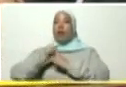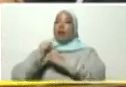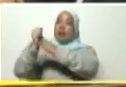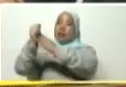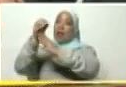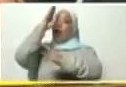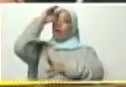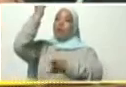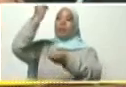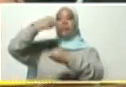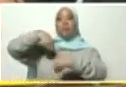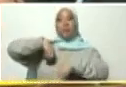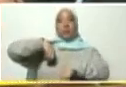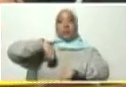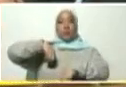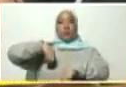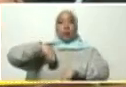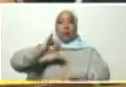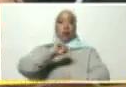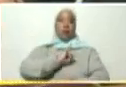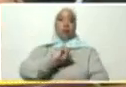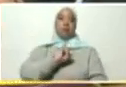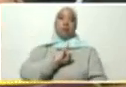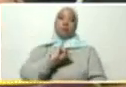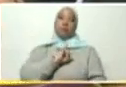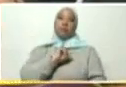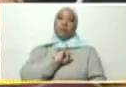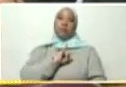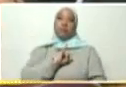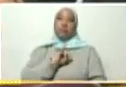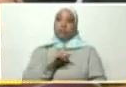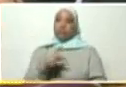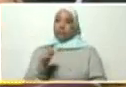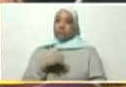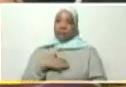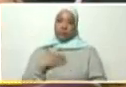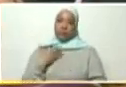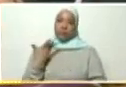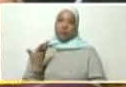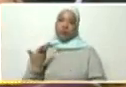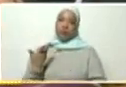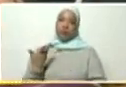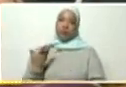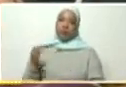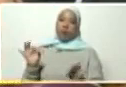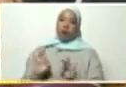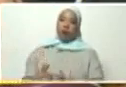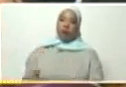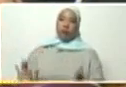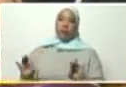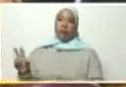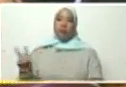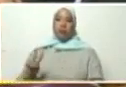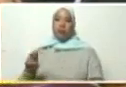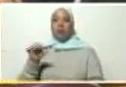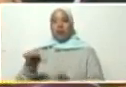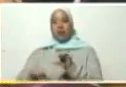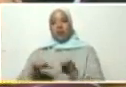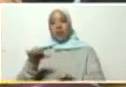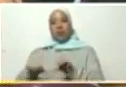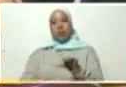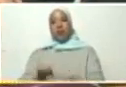caprichosos individualista no no puede haber eso no tiene nada que ver con la Venezuela del Siglo 21